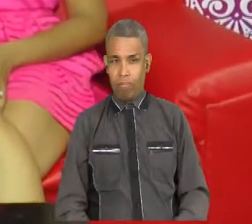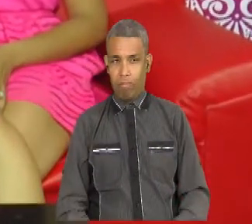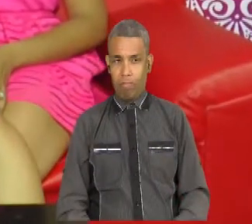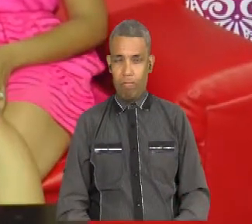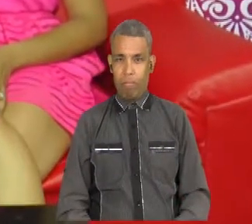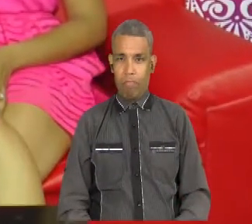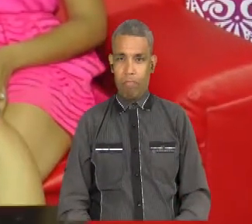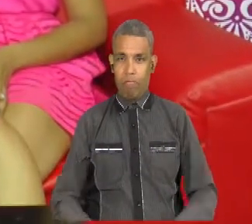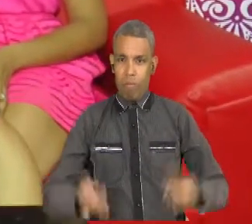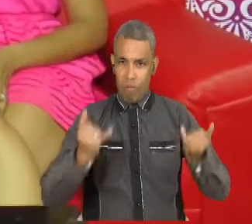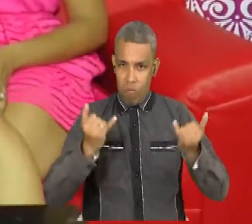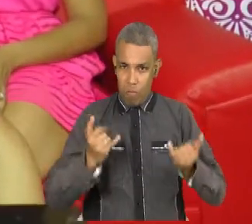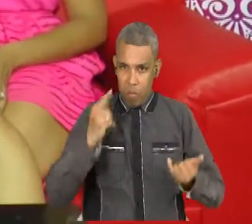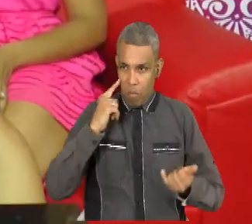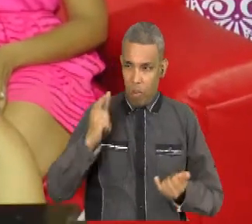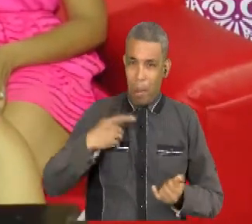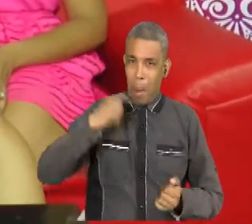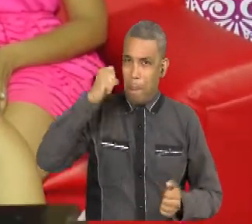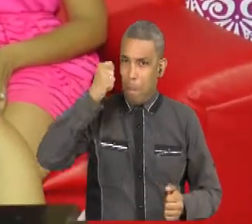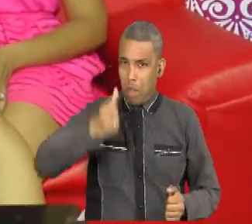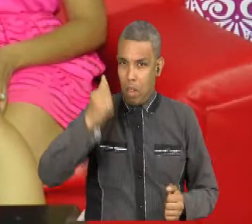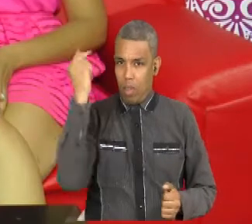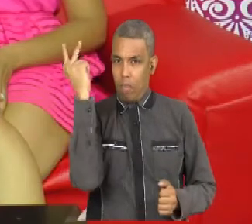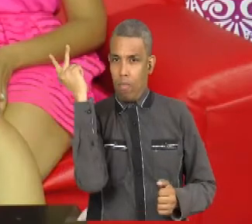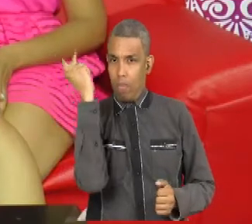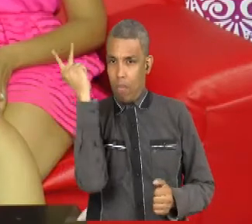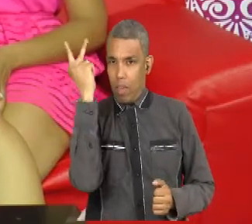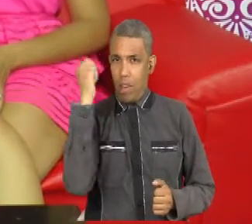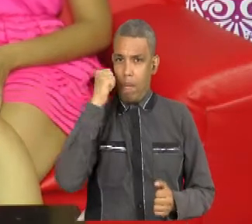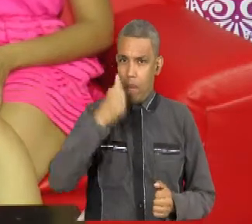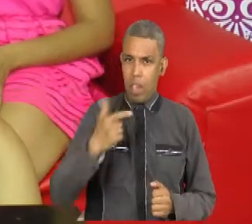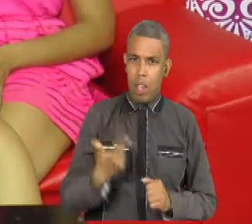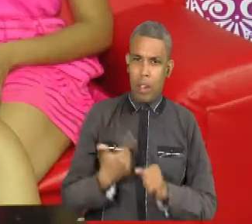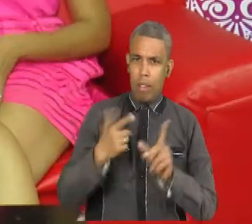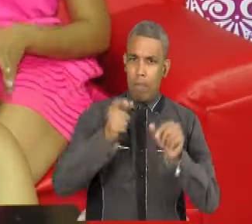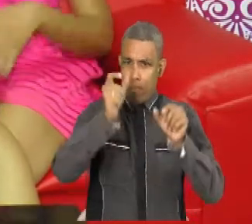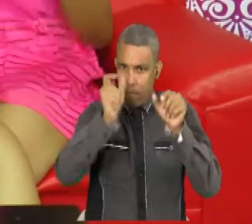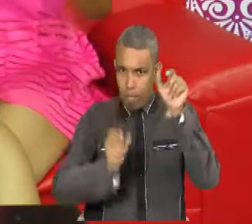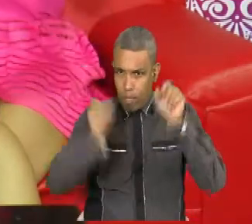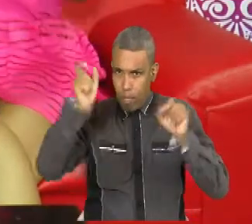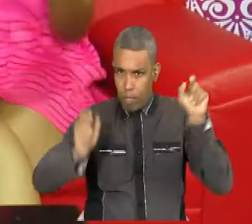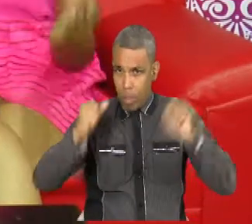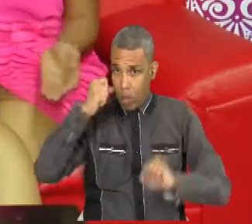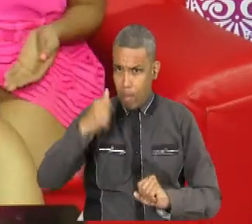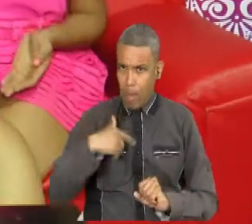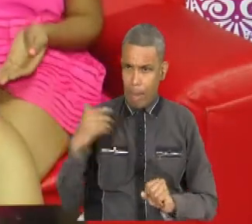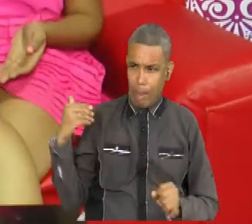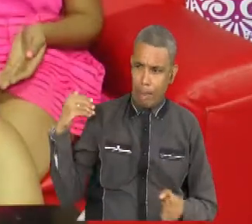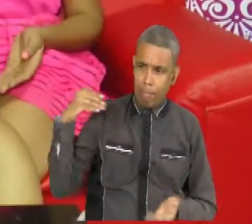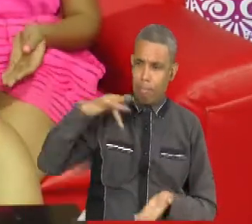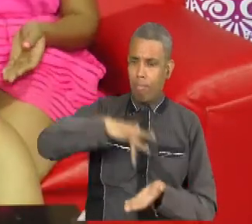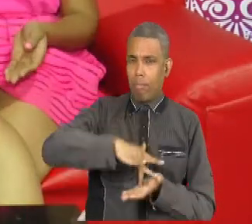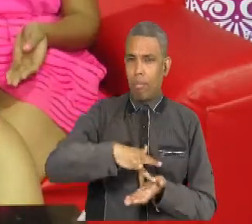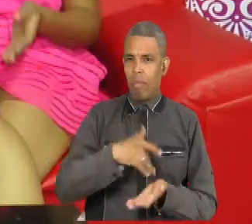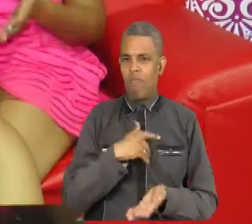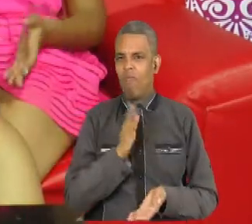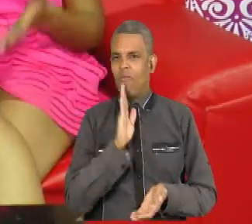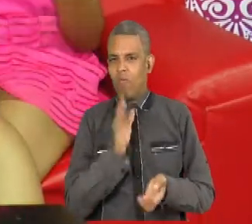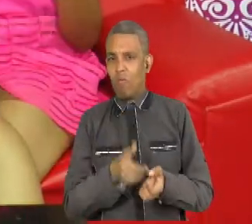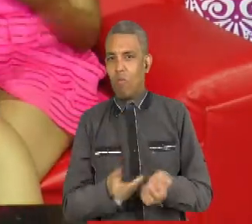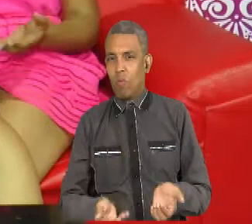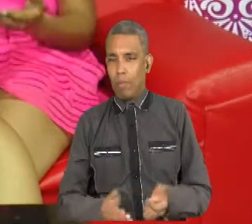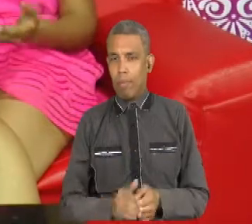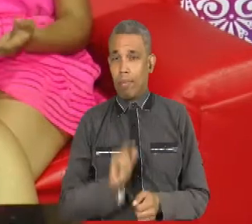tener invitados mañana viernes aquí en la cervecería. Cuéntanos un poco sobre esto. Bueno, como ustedes saben, queridos televidentes, la cervecería